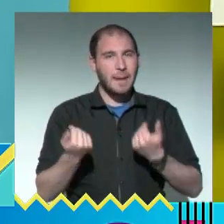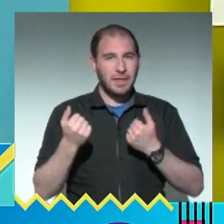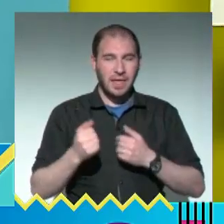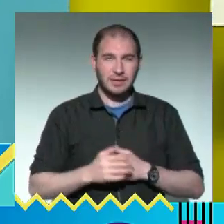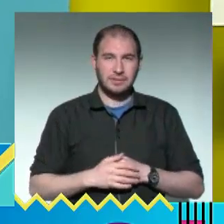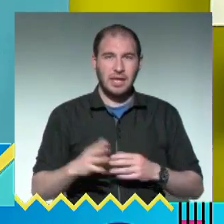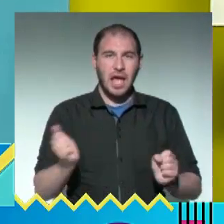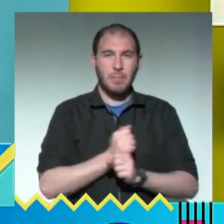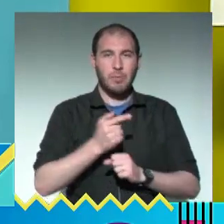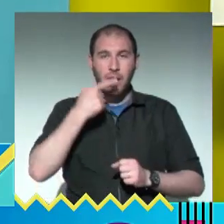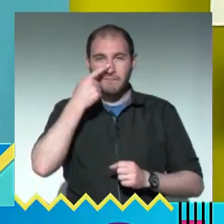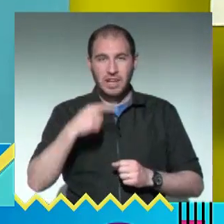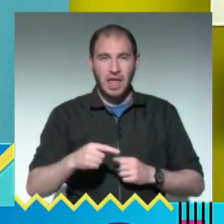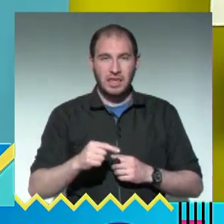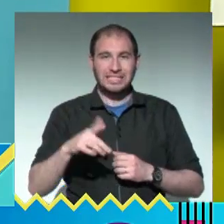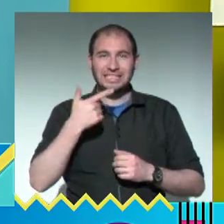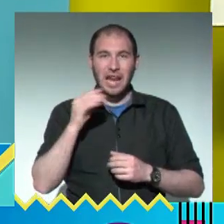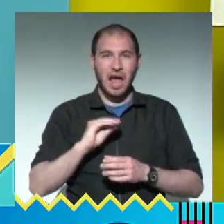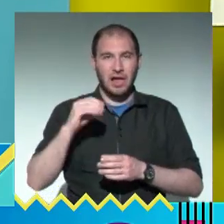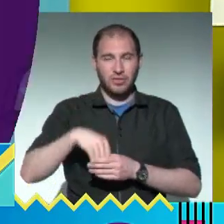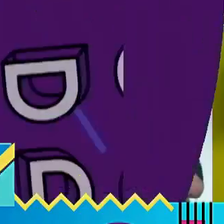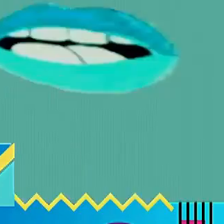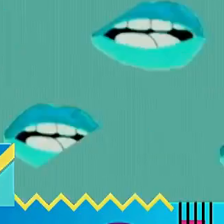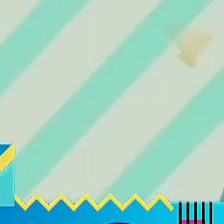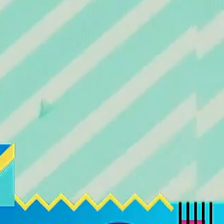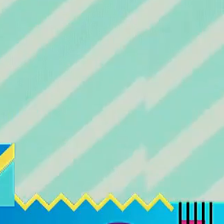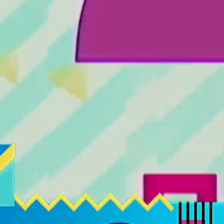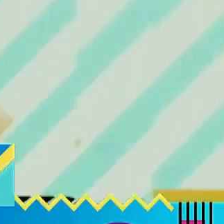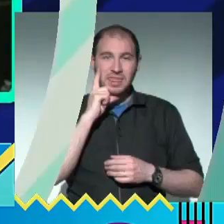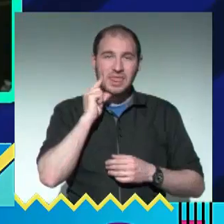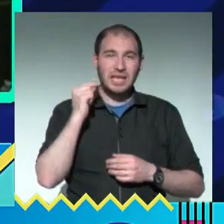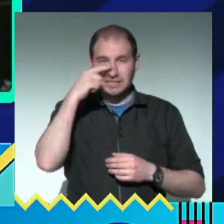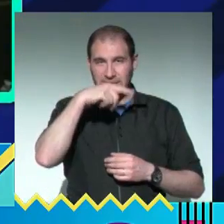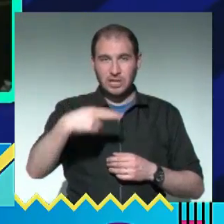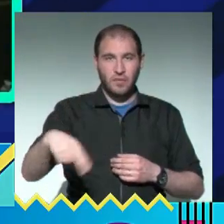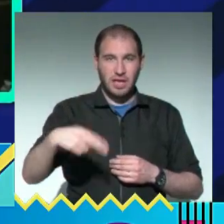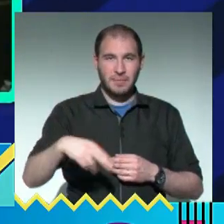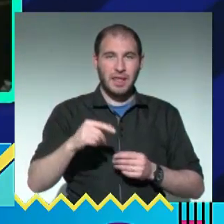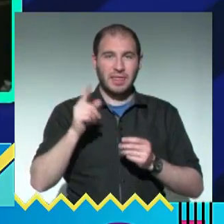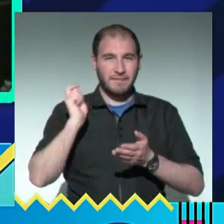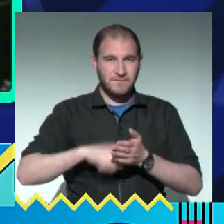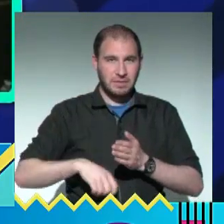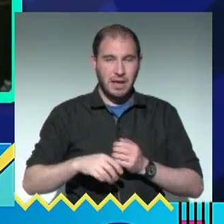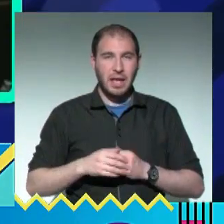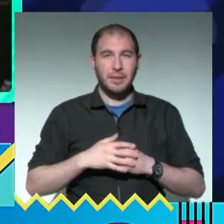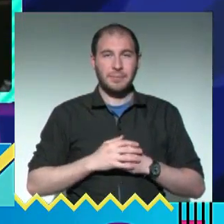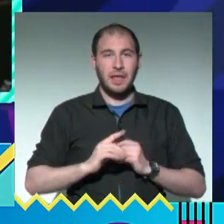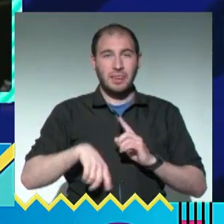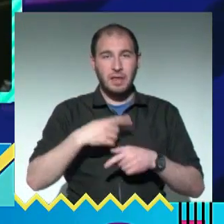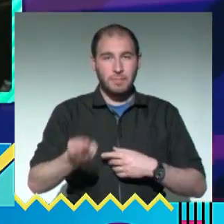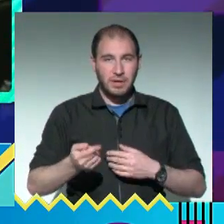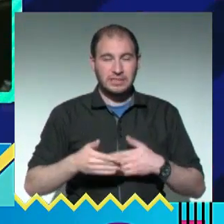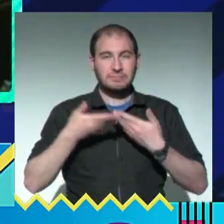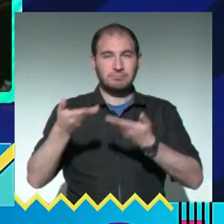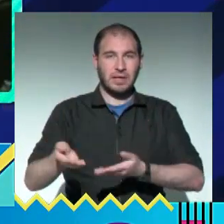¿sí?, esta sanción definitiva en el Senado. Se busca que sea el 7 de noviembre que se dé ese dictamen, ¿sí?, para poder pasar